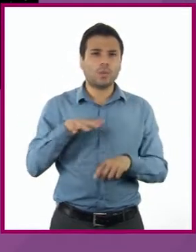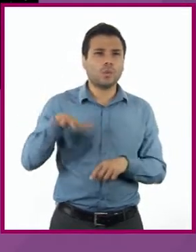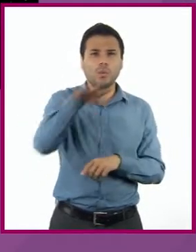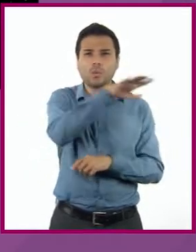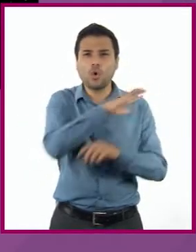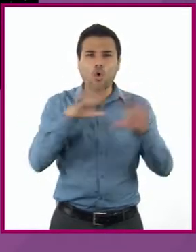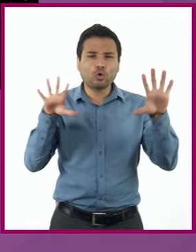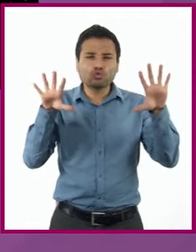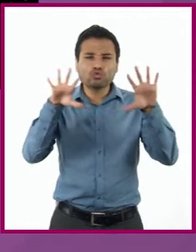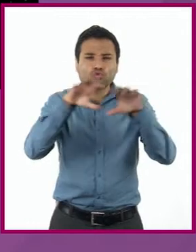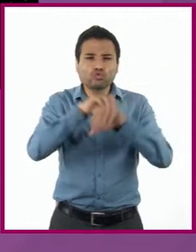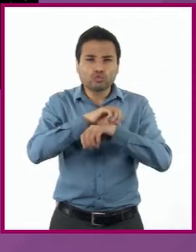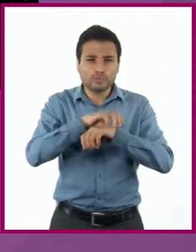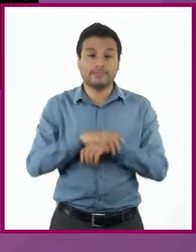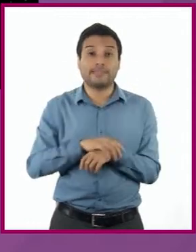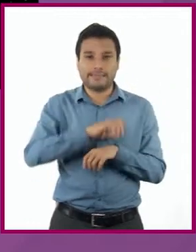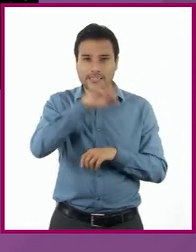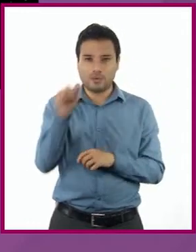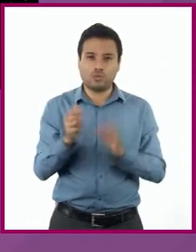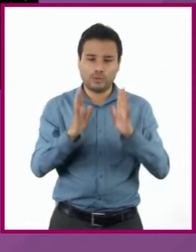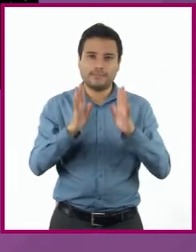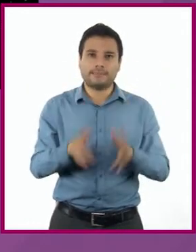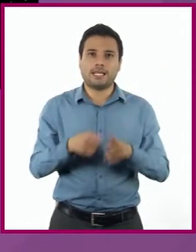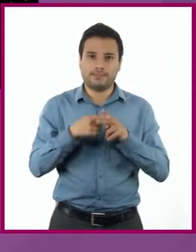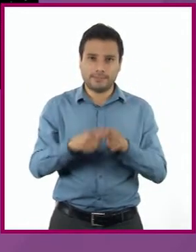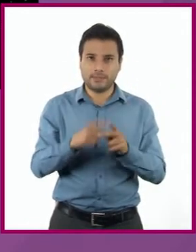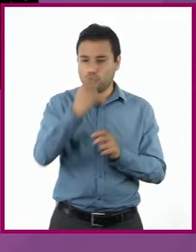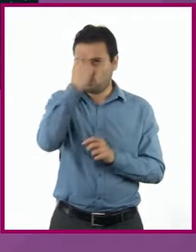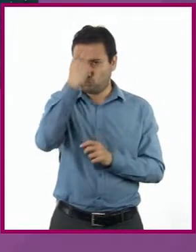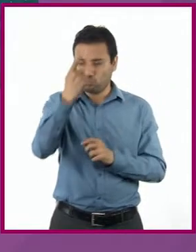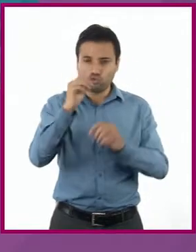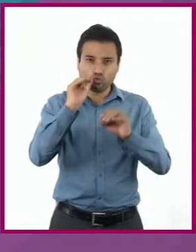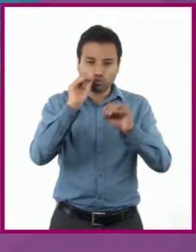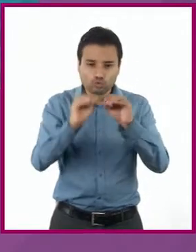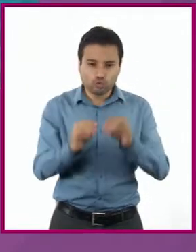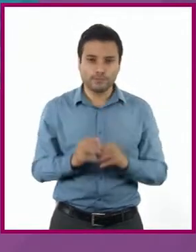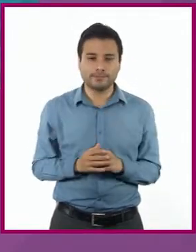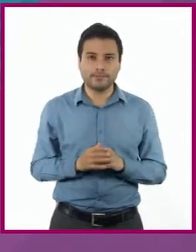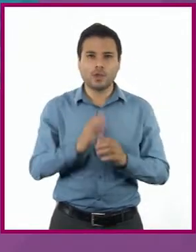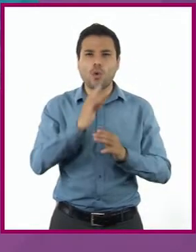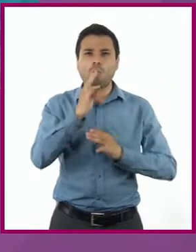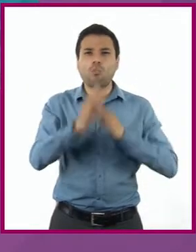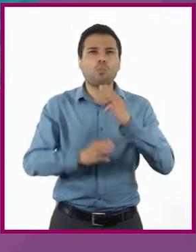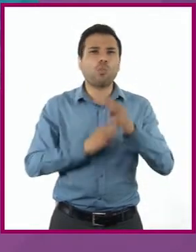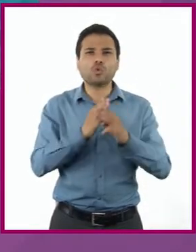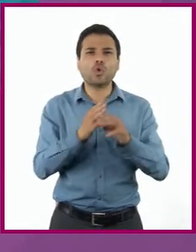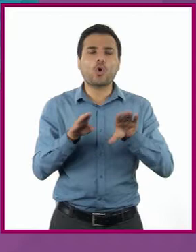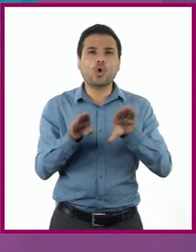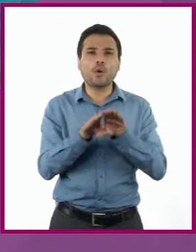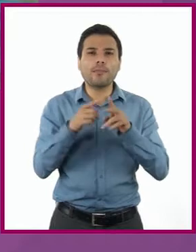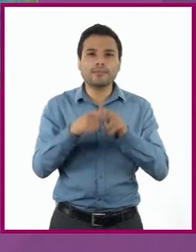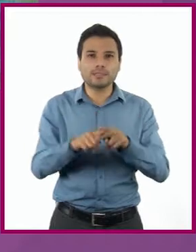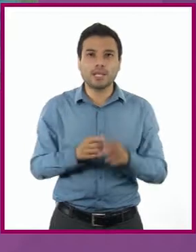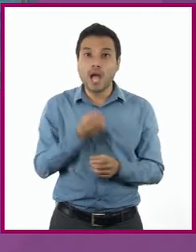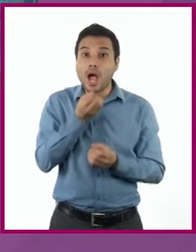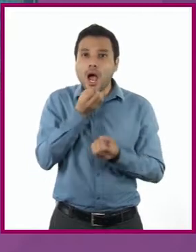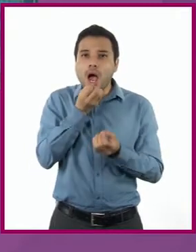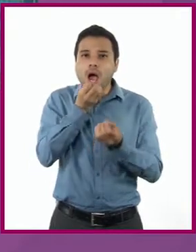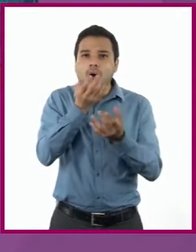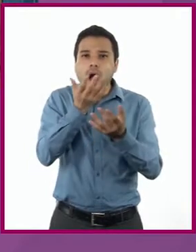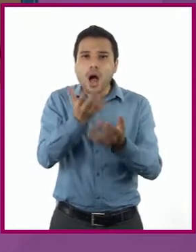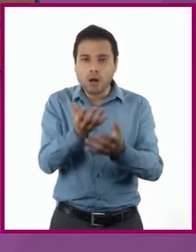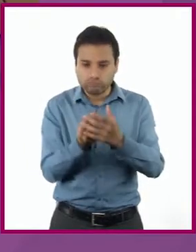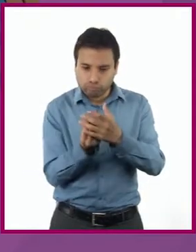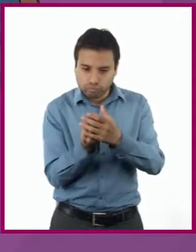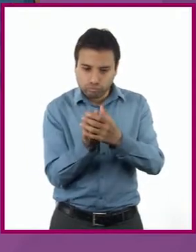noche, cuando llevaron a cabo su obra de la creación. Pues el mundo surgió de su palabra por medio de una fuerza creadora que hizo